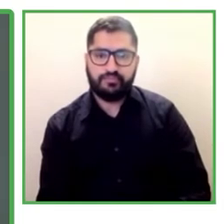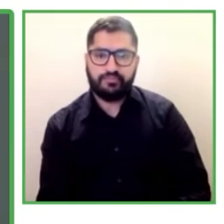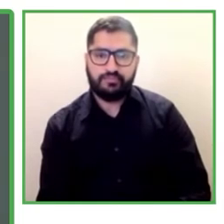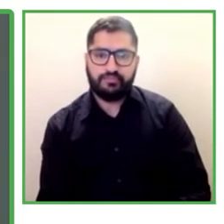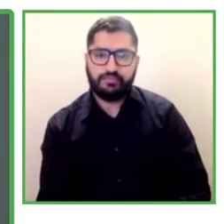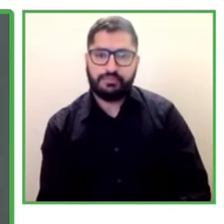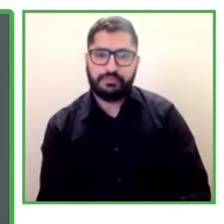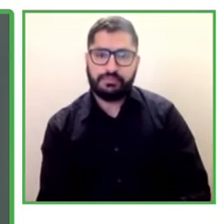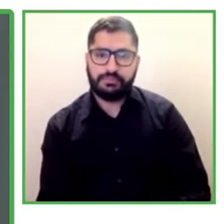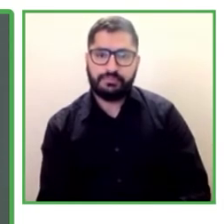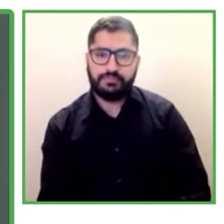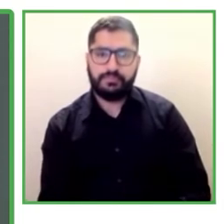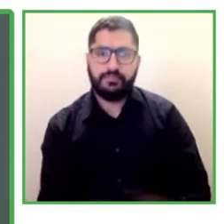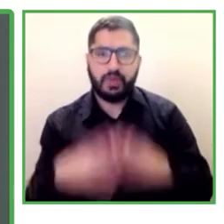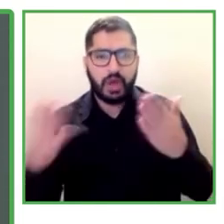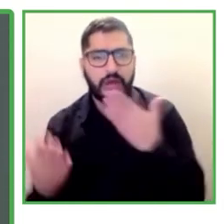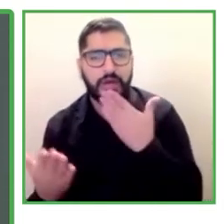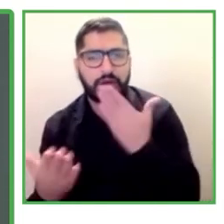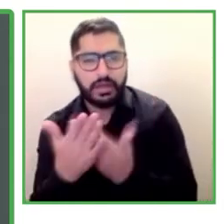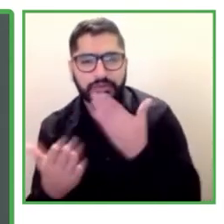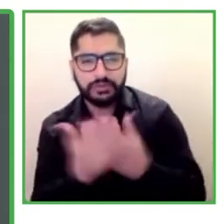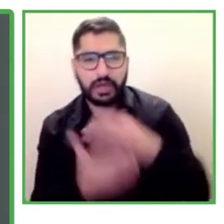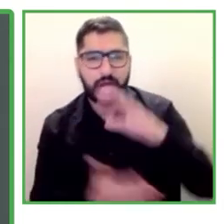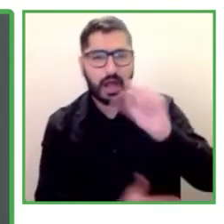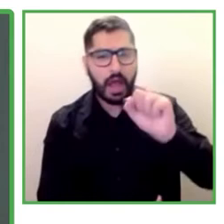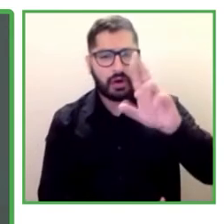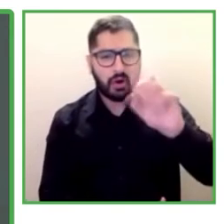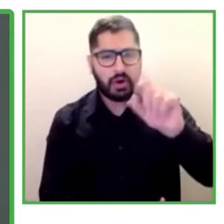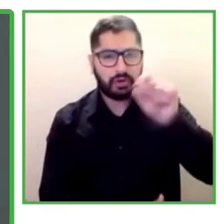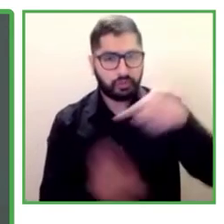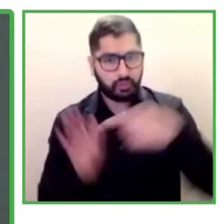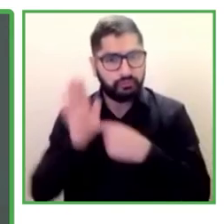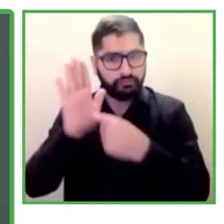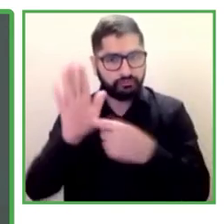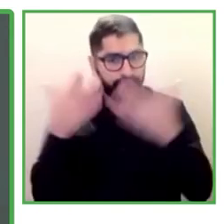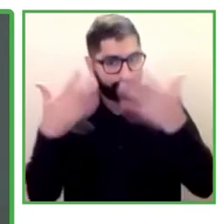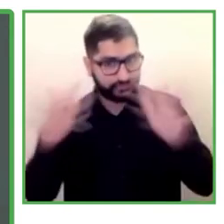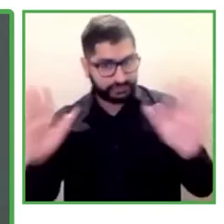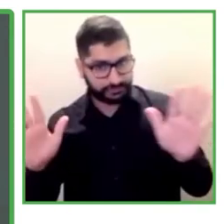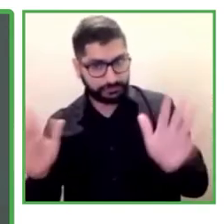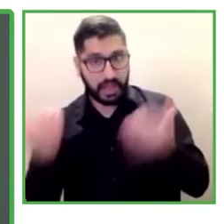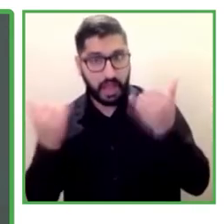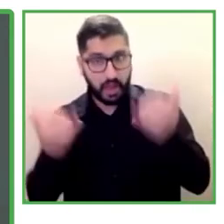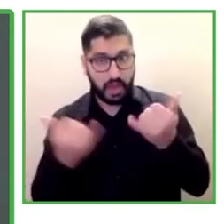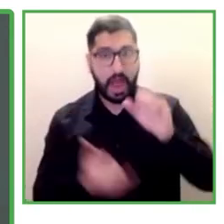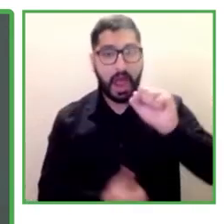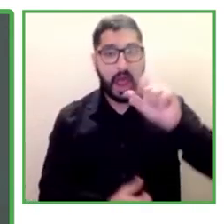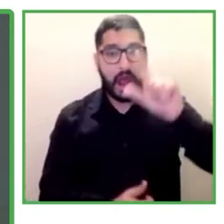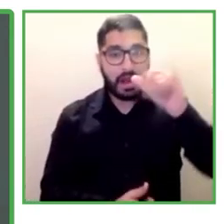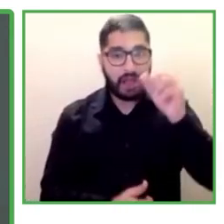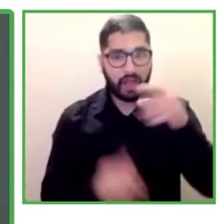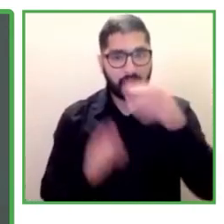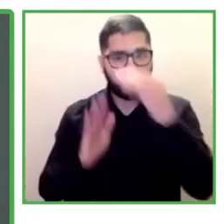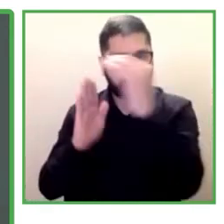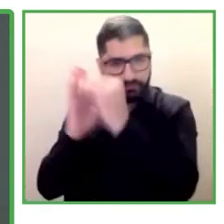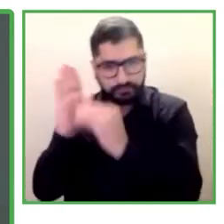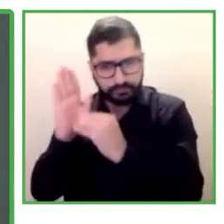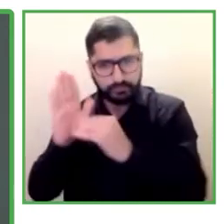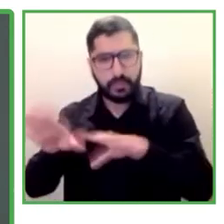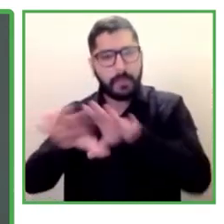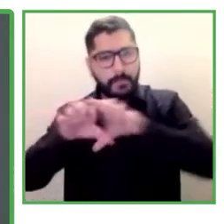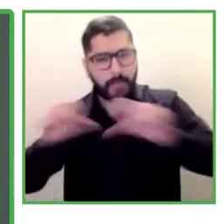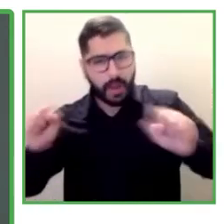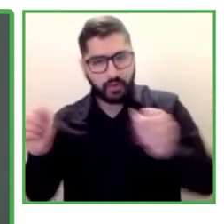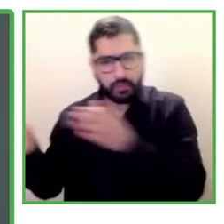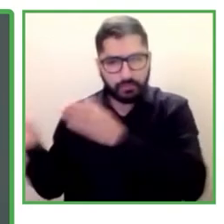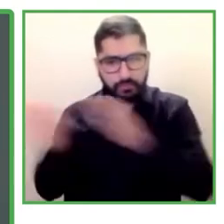Muchas gracias, Carolina, por la presentación y Alejandra también por introducir lo que es Pacto de Productividad, nuestra